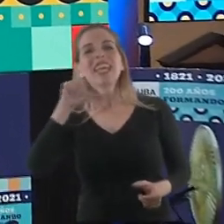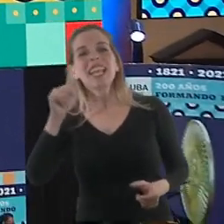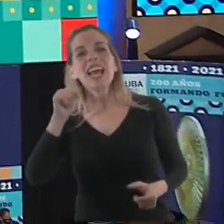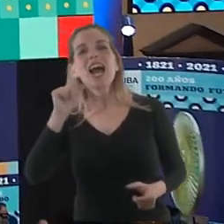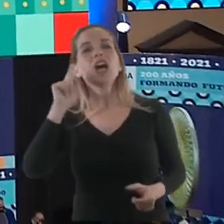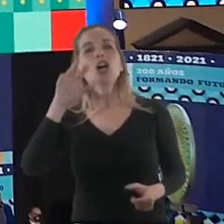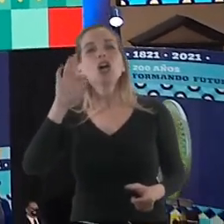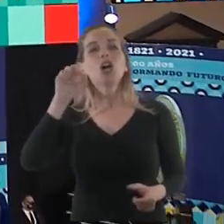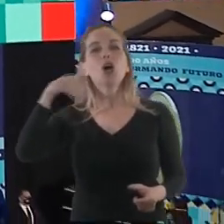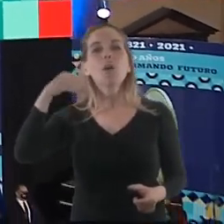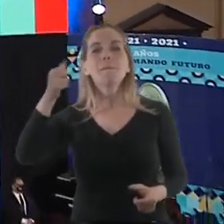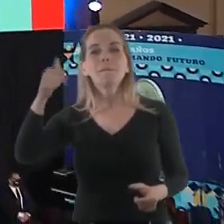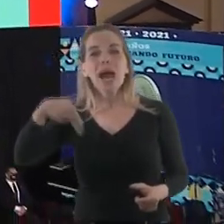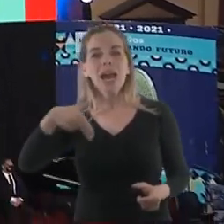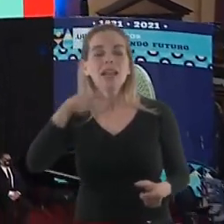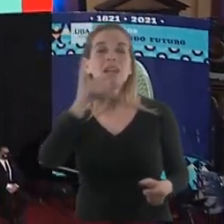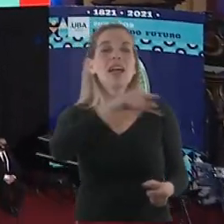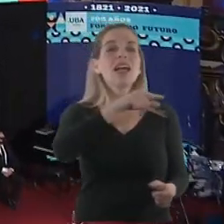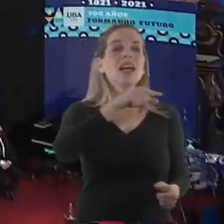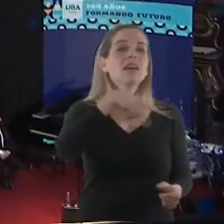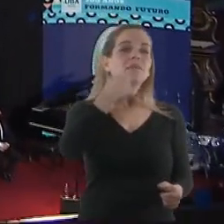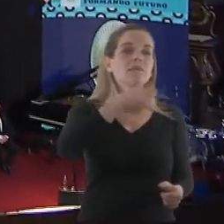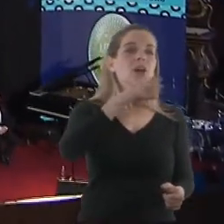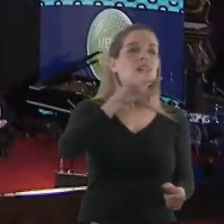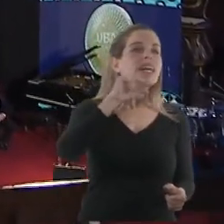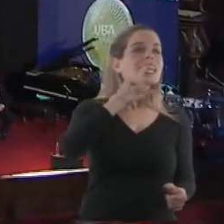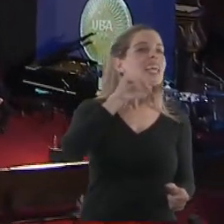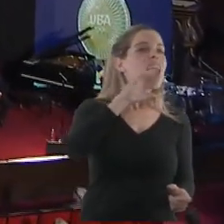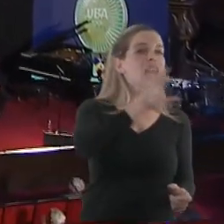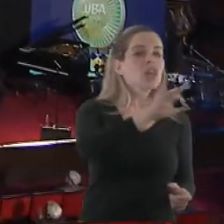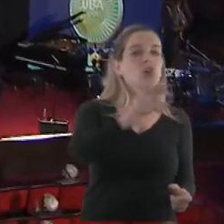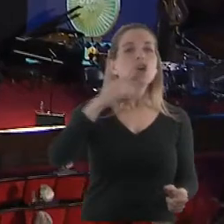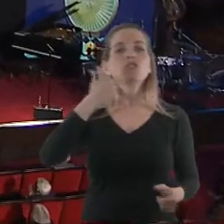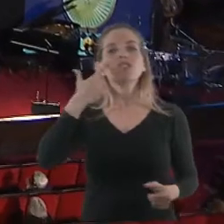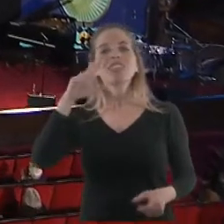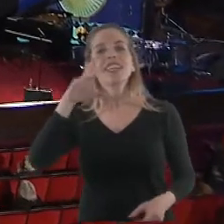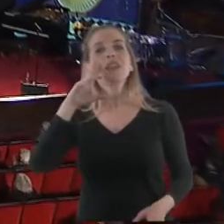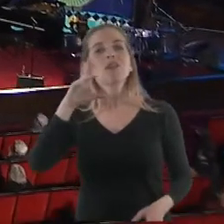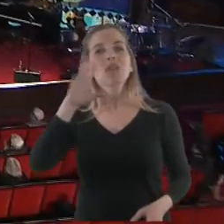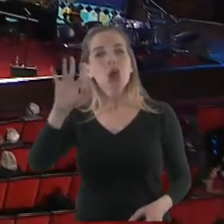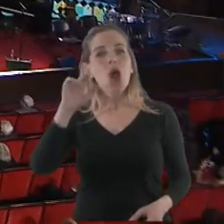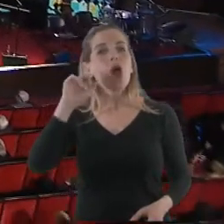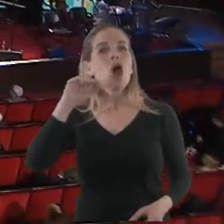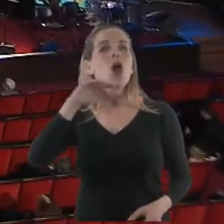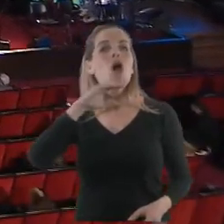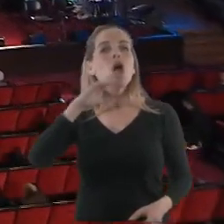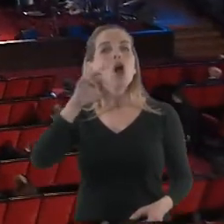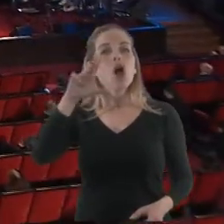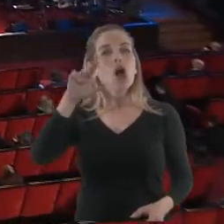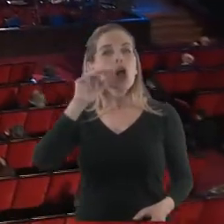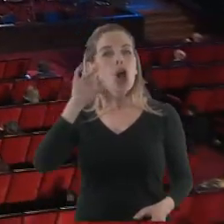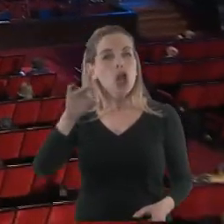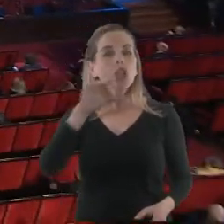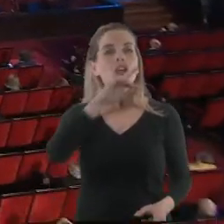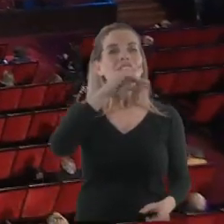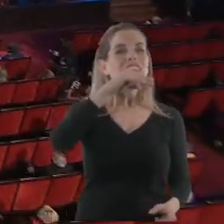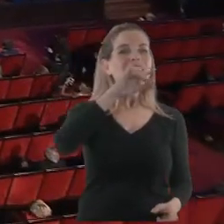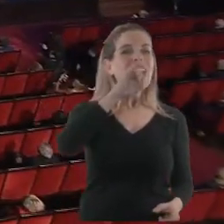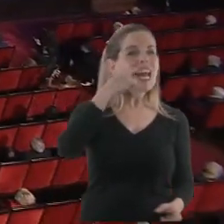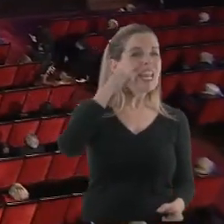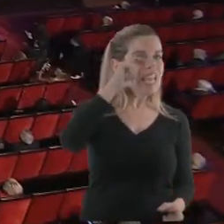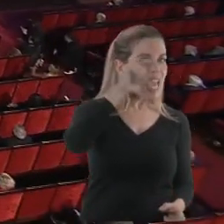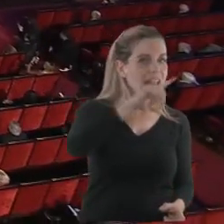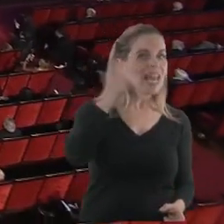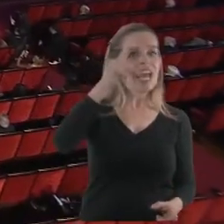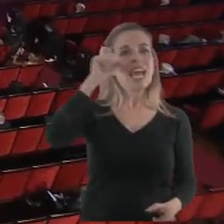Grossman, Ricardo Alberto Giburg, Silvio Goodkind, Antonio Hall, Rubén Aliu, Daniel Eyman,